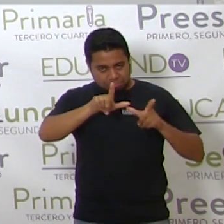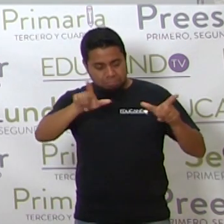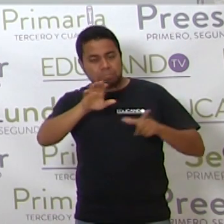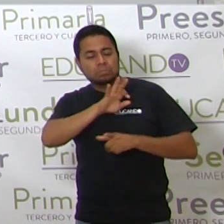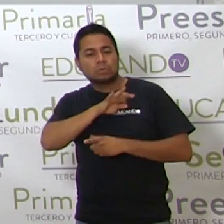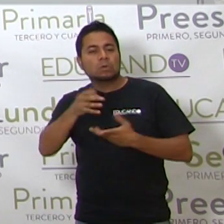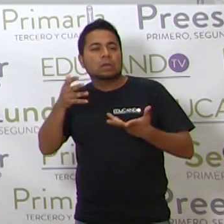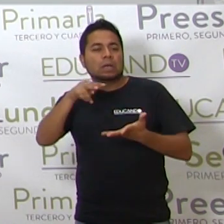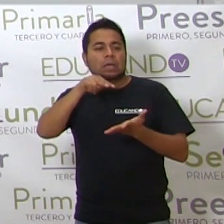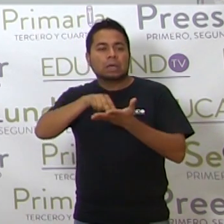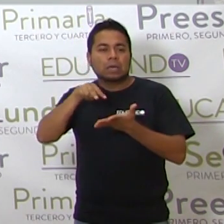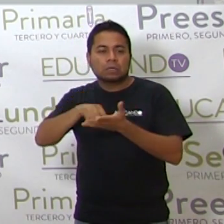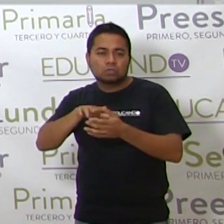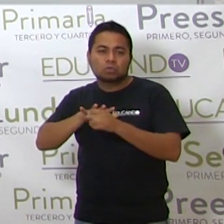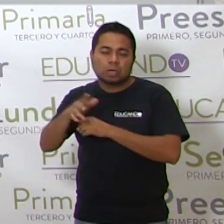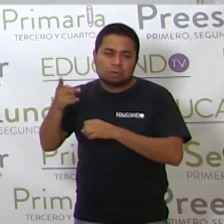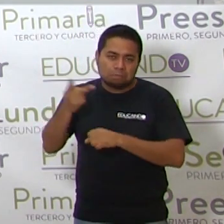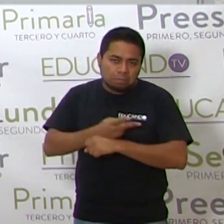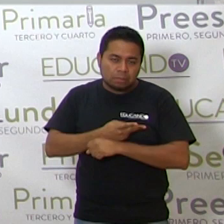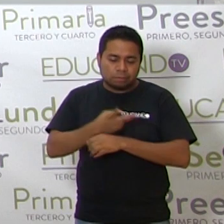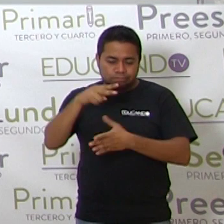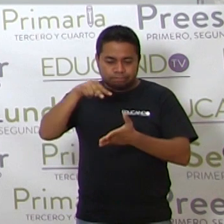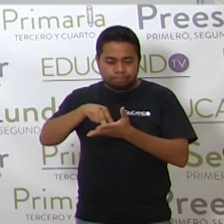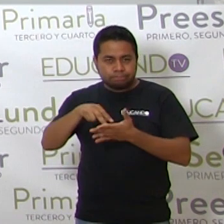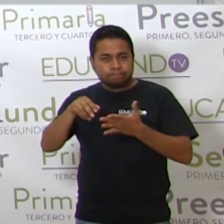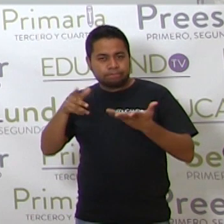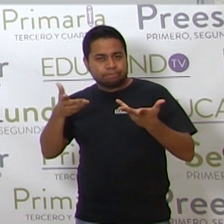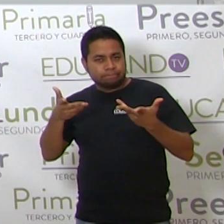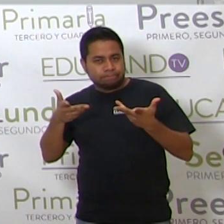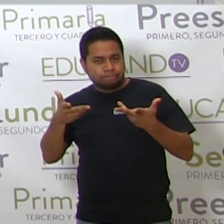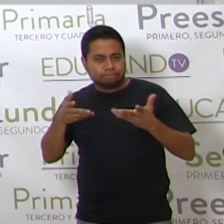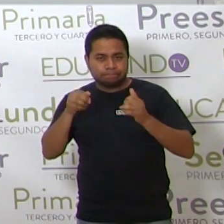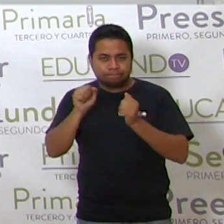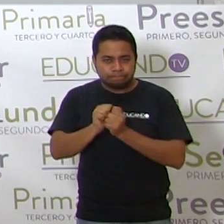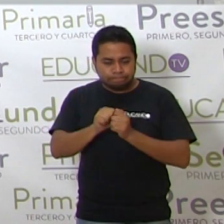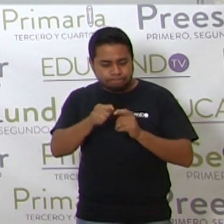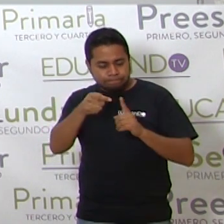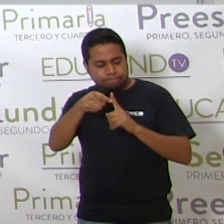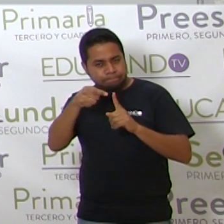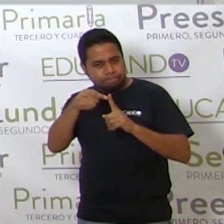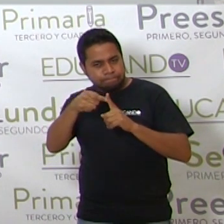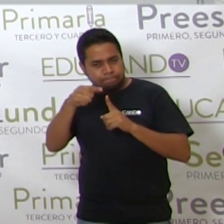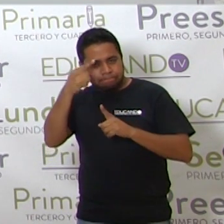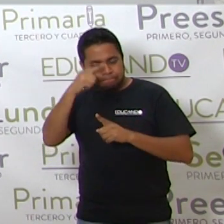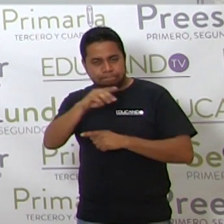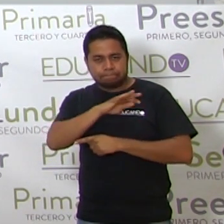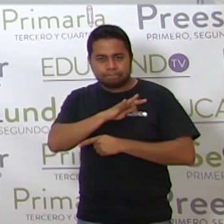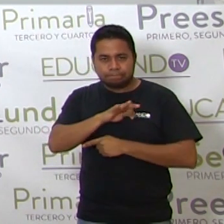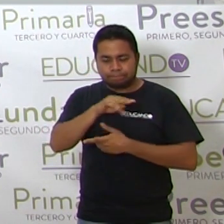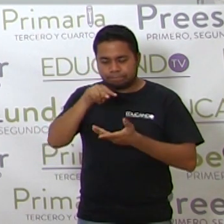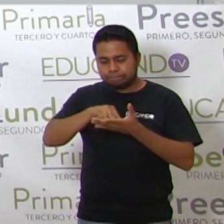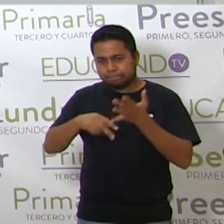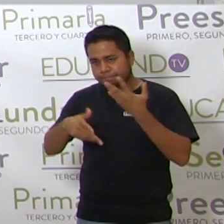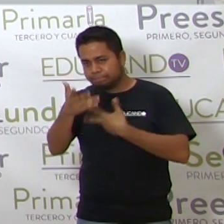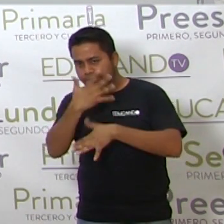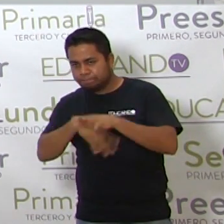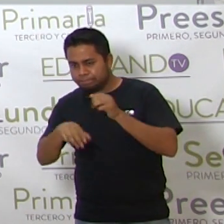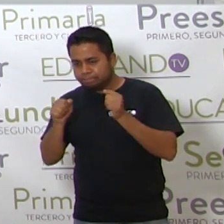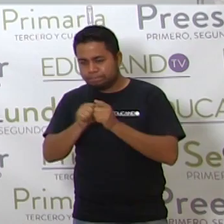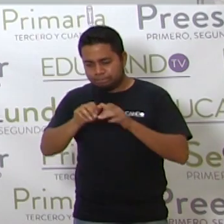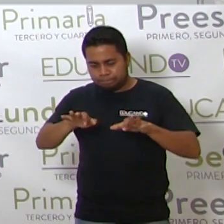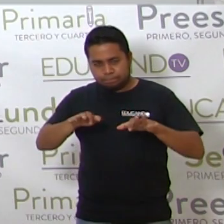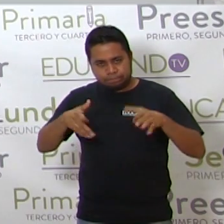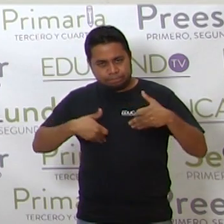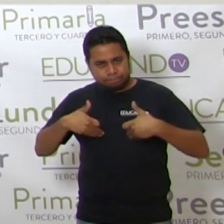los episodios son los actos de forma de forma precisa para así poder hacer la representación ante